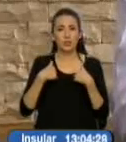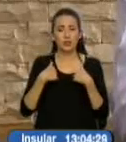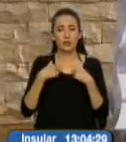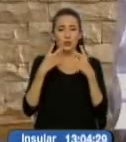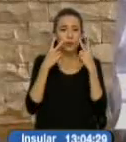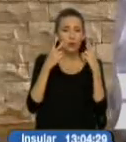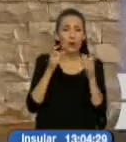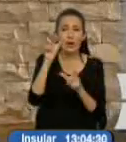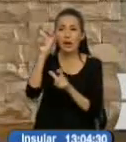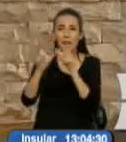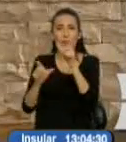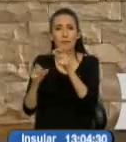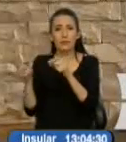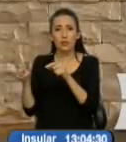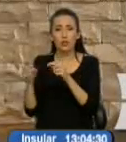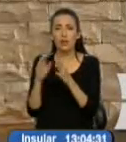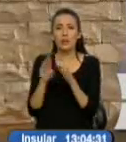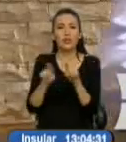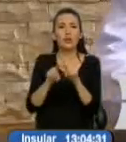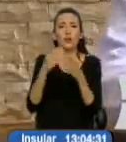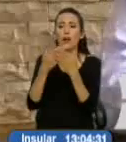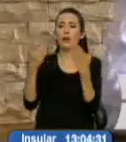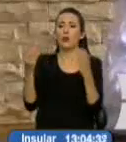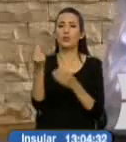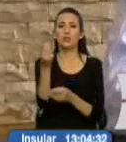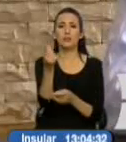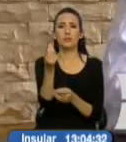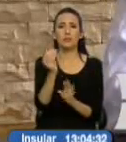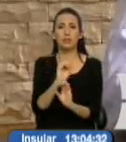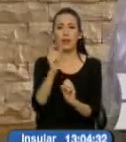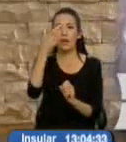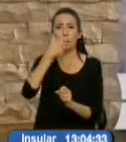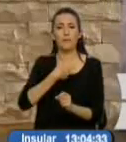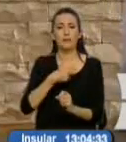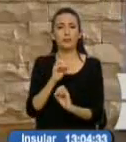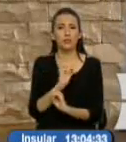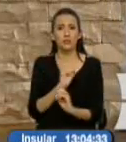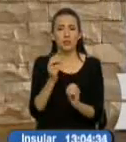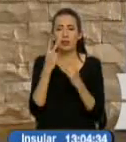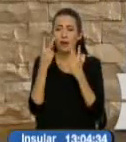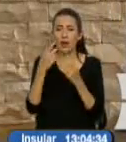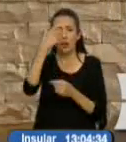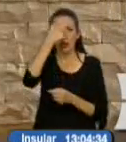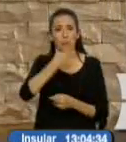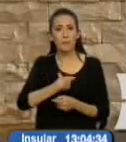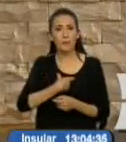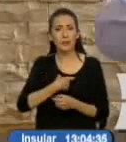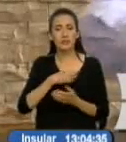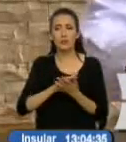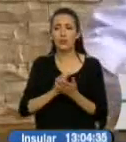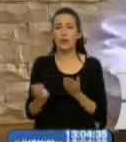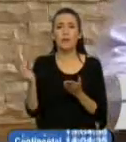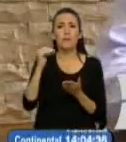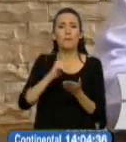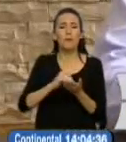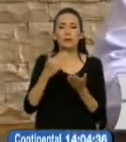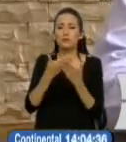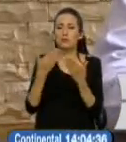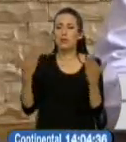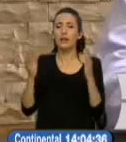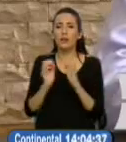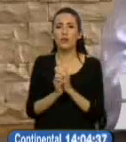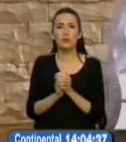al trabajador como un objeto más del sistema productivo del país, que veía al trabajador como una pieza más de la cadena